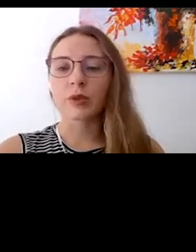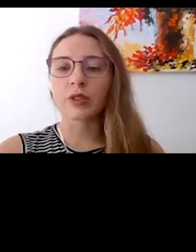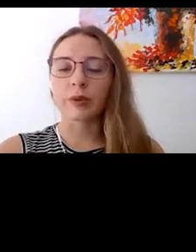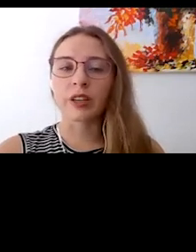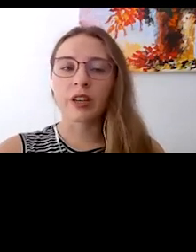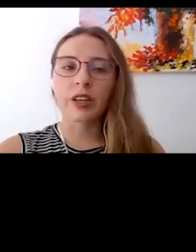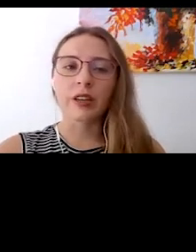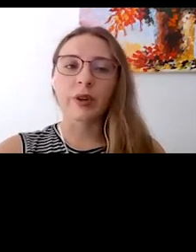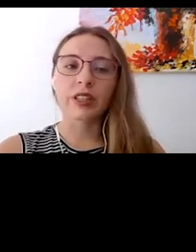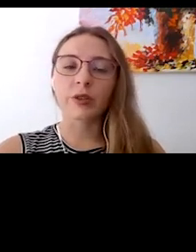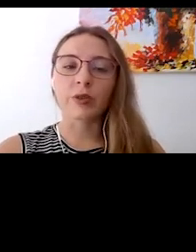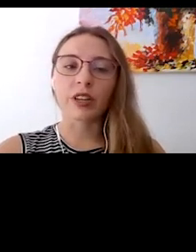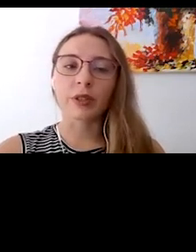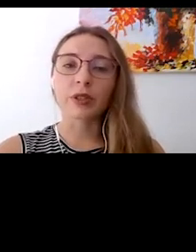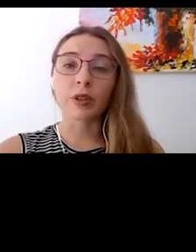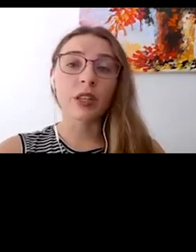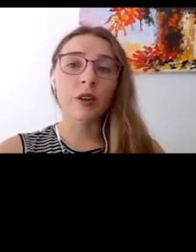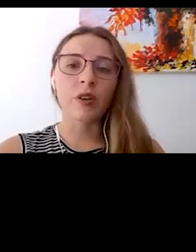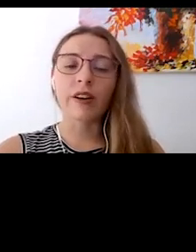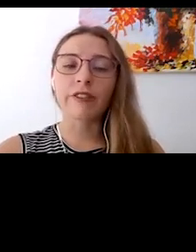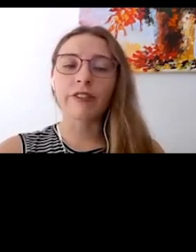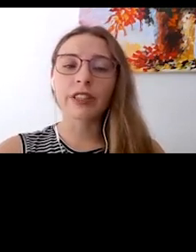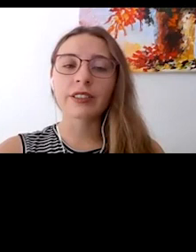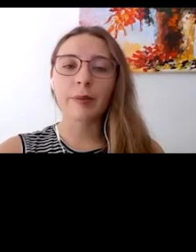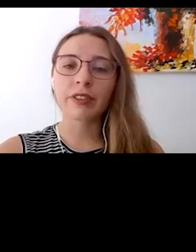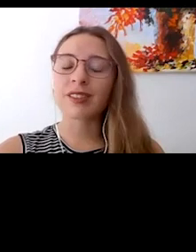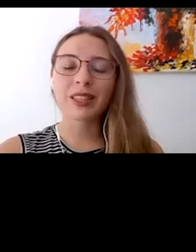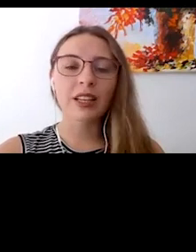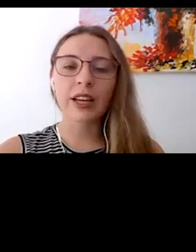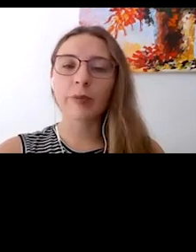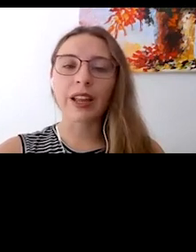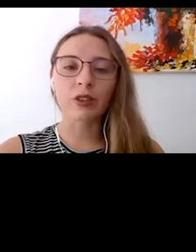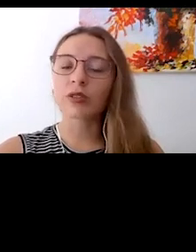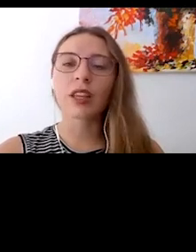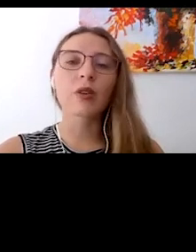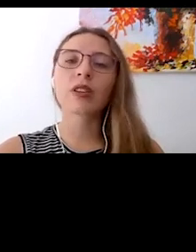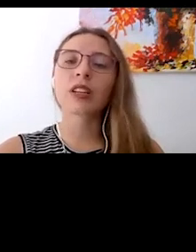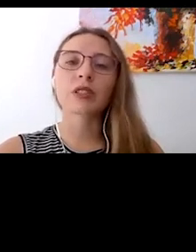que estamos también vertiendo en nuestro Reglamento Interior de Trabajo, a fin de que sea perfectamente claro para